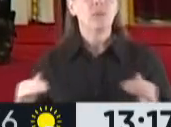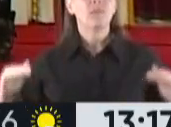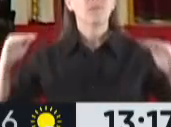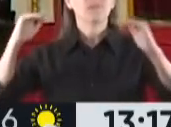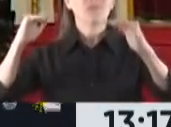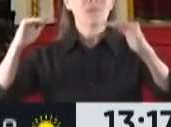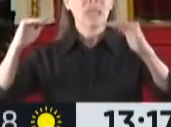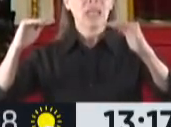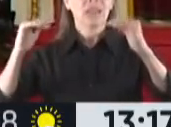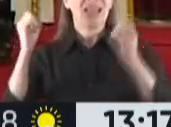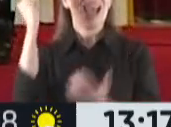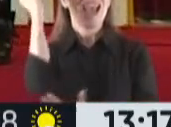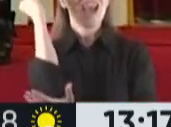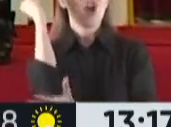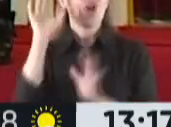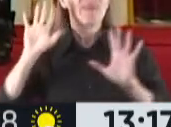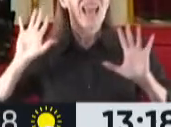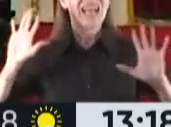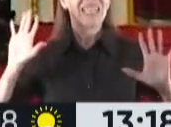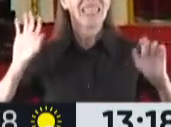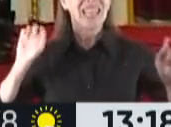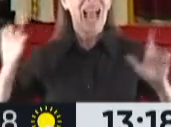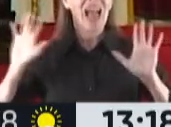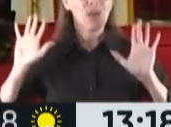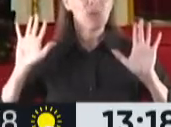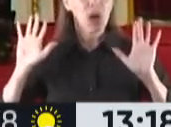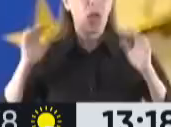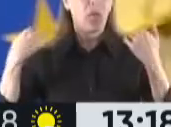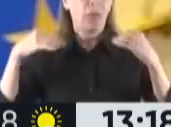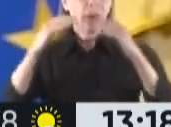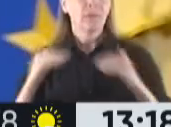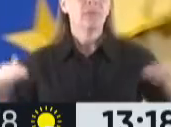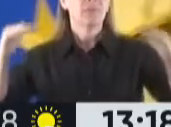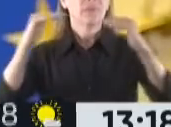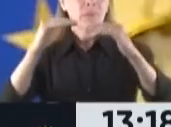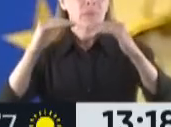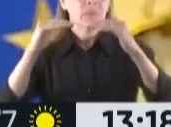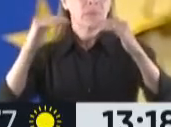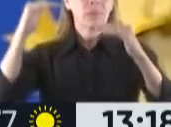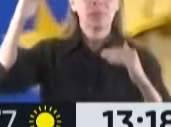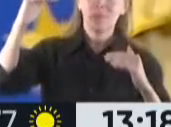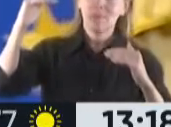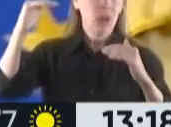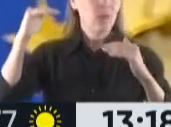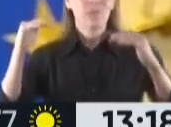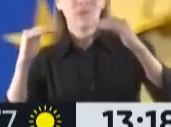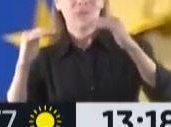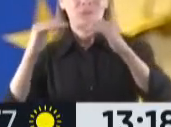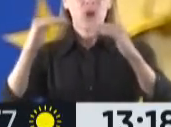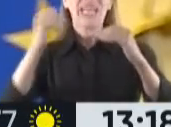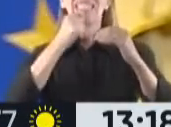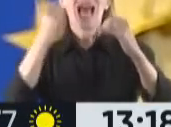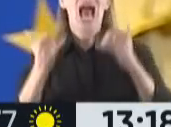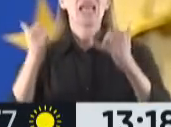las economías de cada una de las regiones y que tenga en cuenta esas asimetrías, porque de